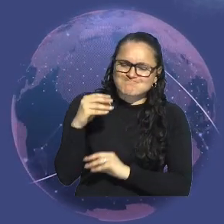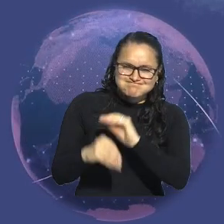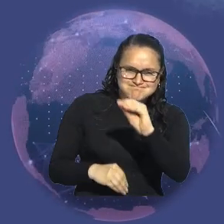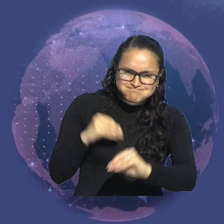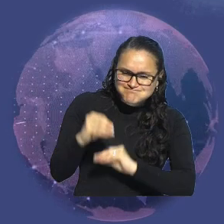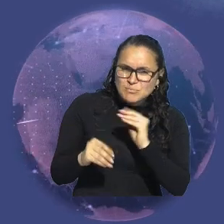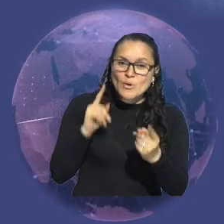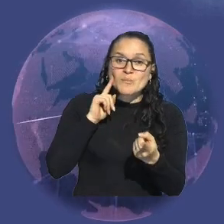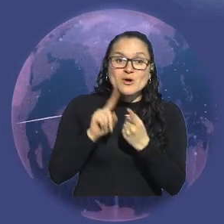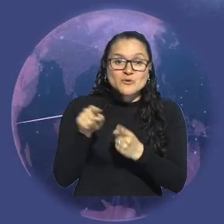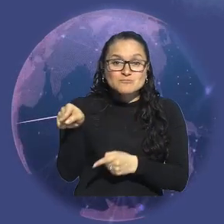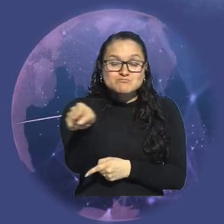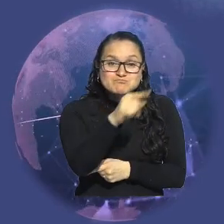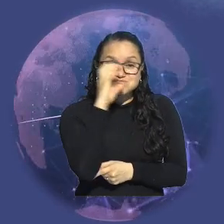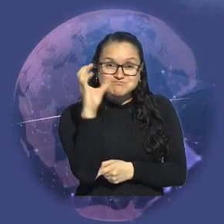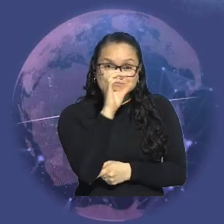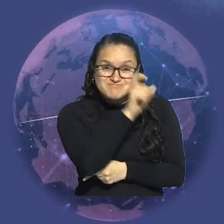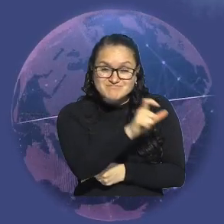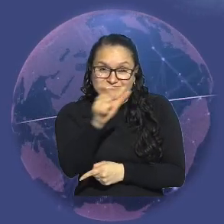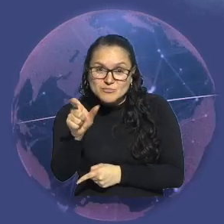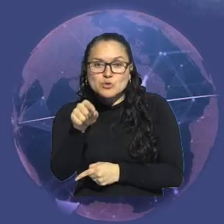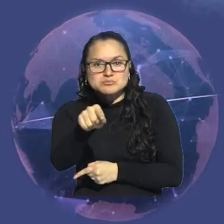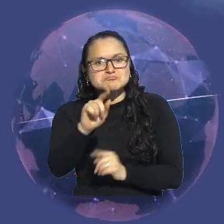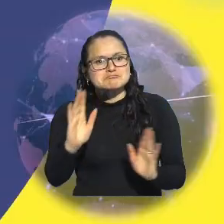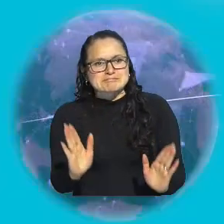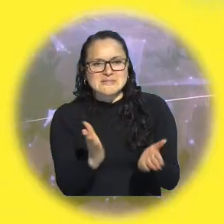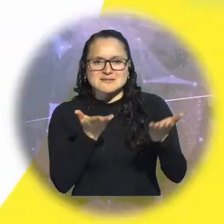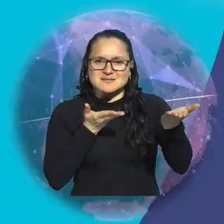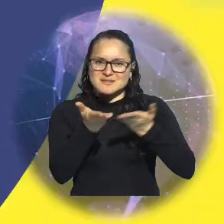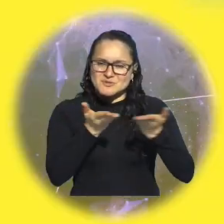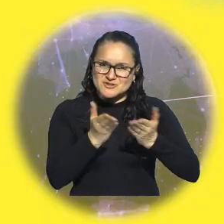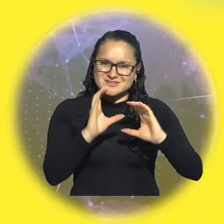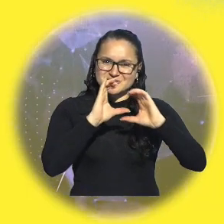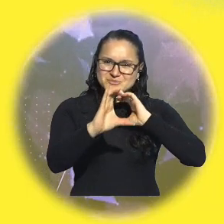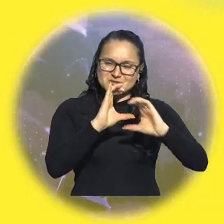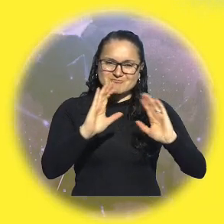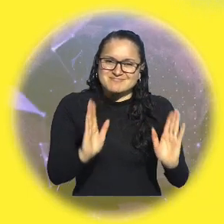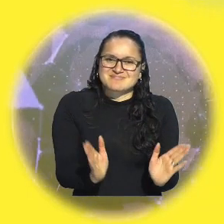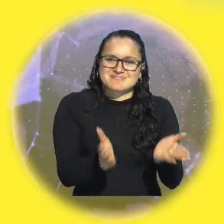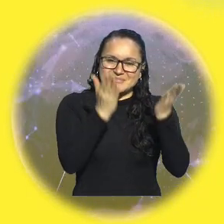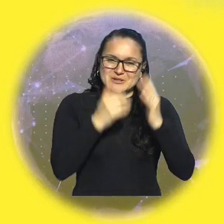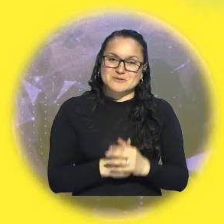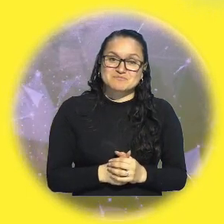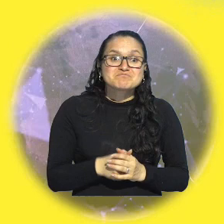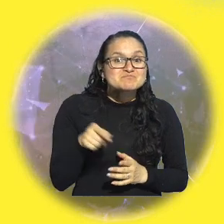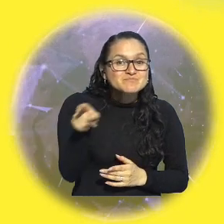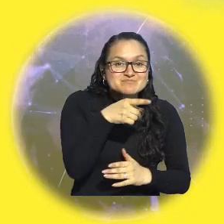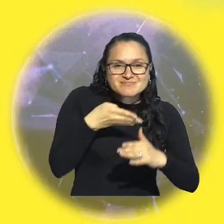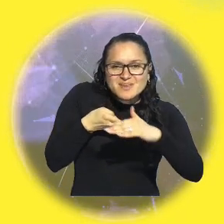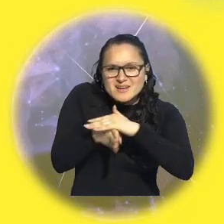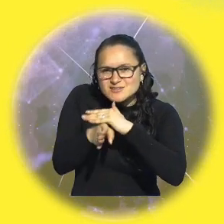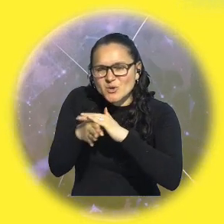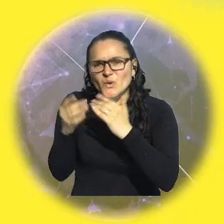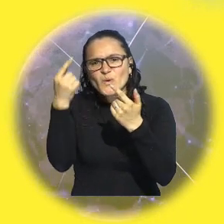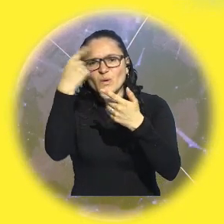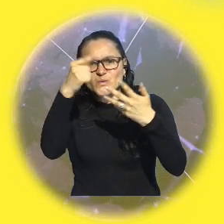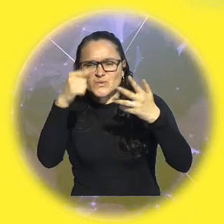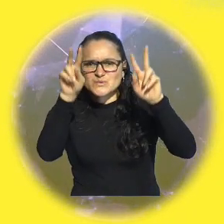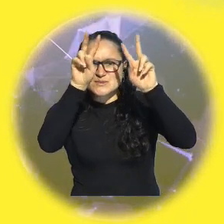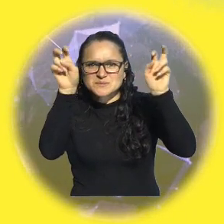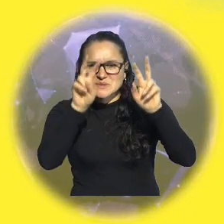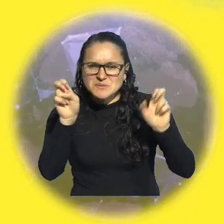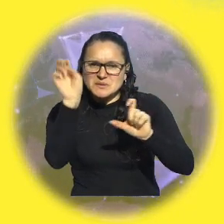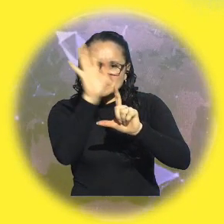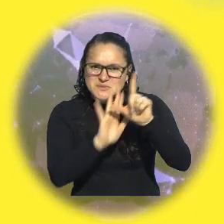colombianos gocen de mejores servicios de comunicaciones y puedan acceder a contenidos audiovisuales de